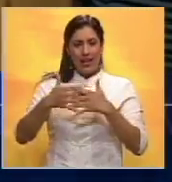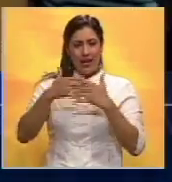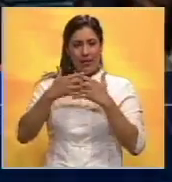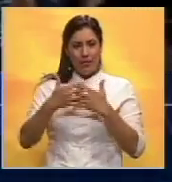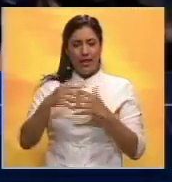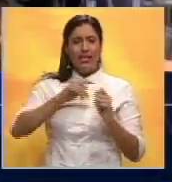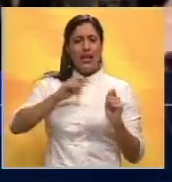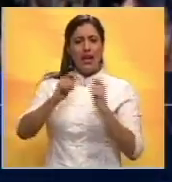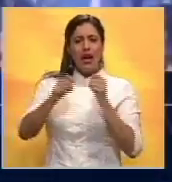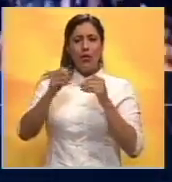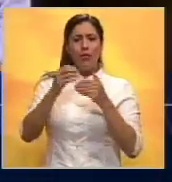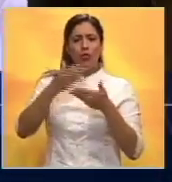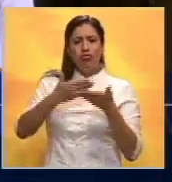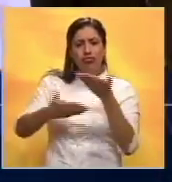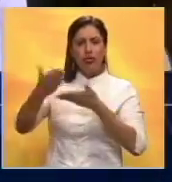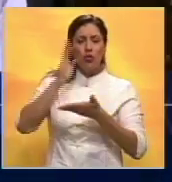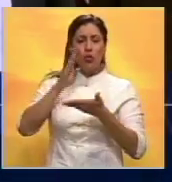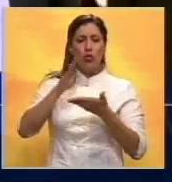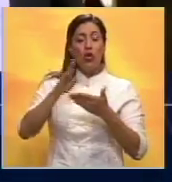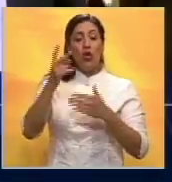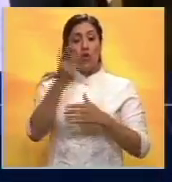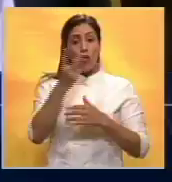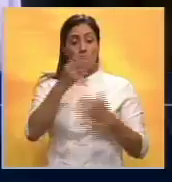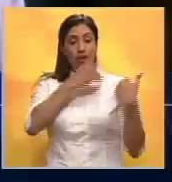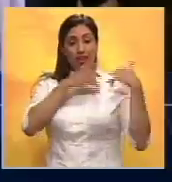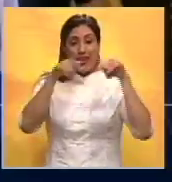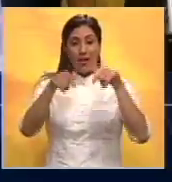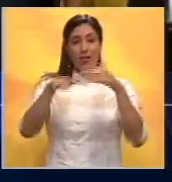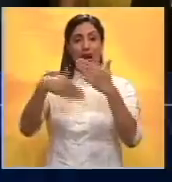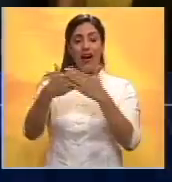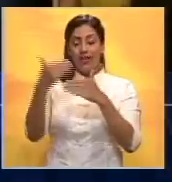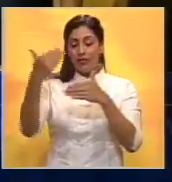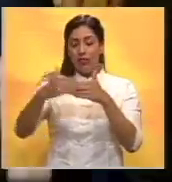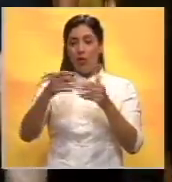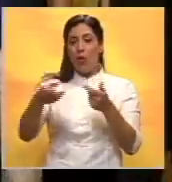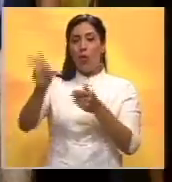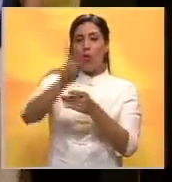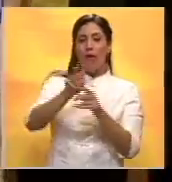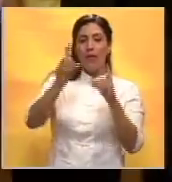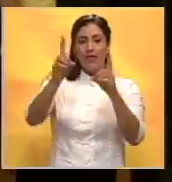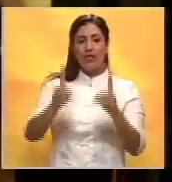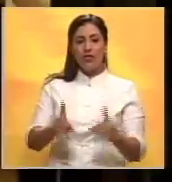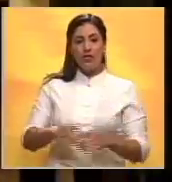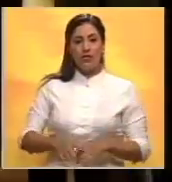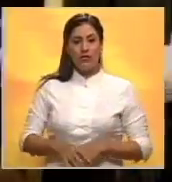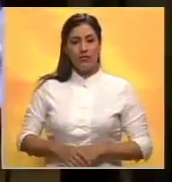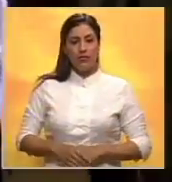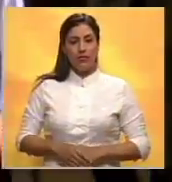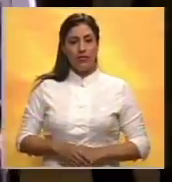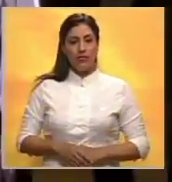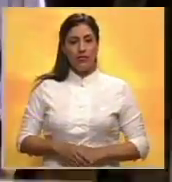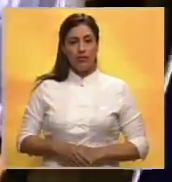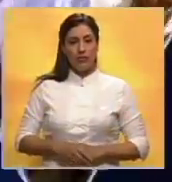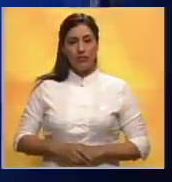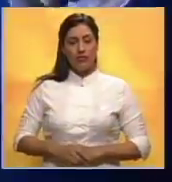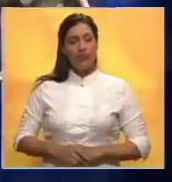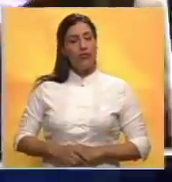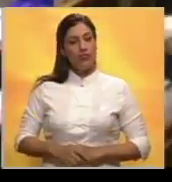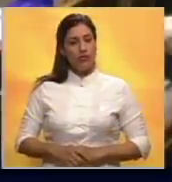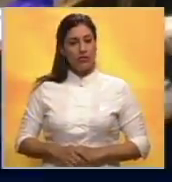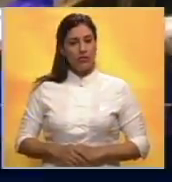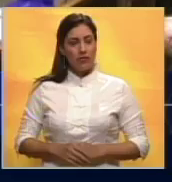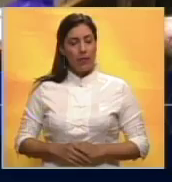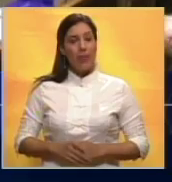de cambio de donaciones ambos estarán en el cargo hasta la ratificación de la decisión